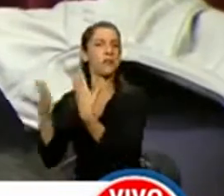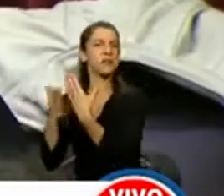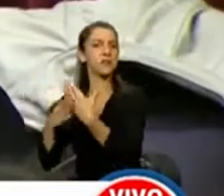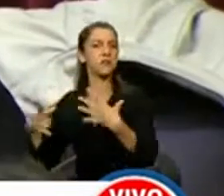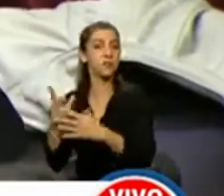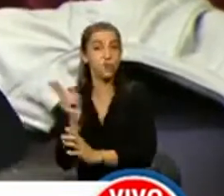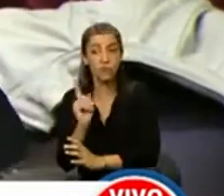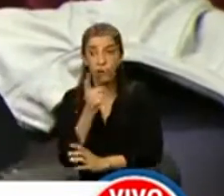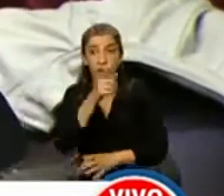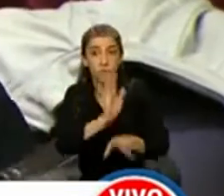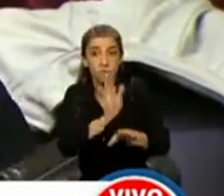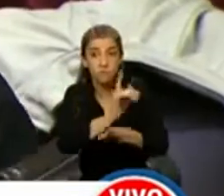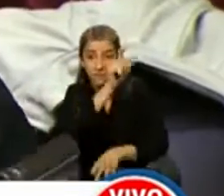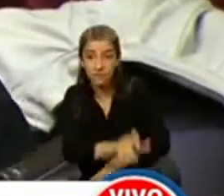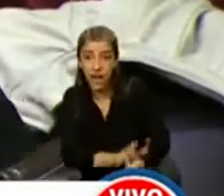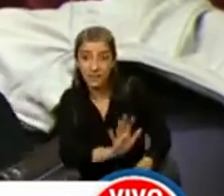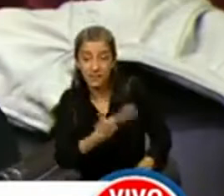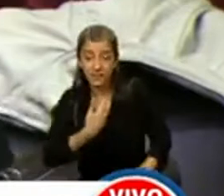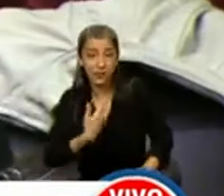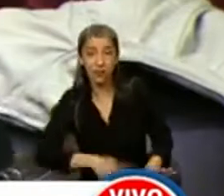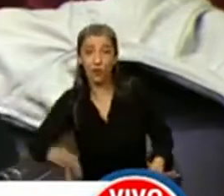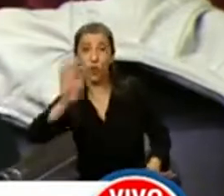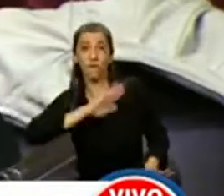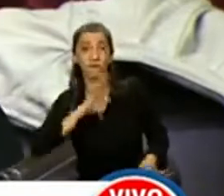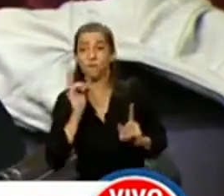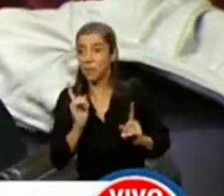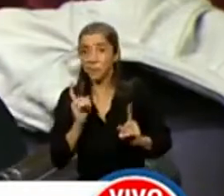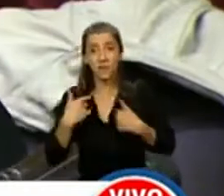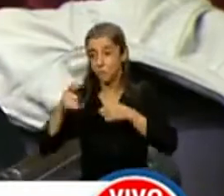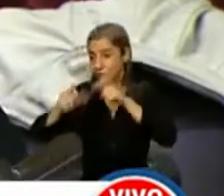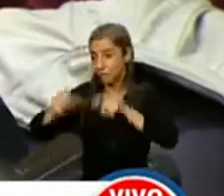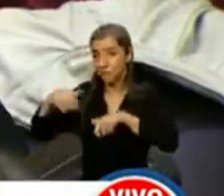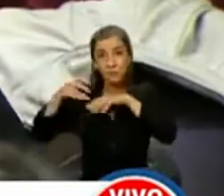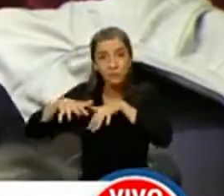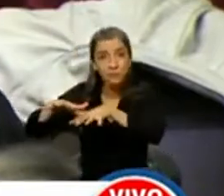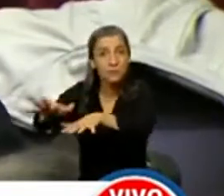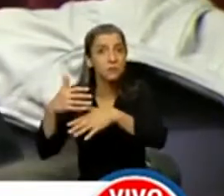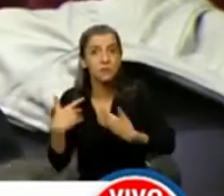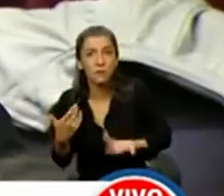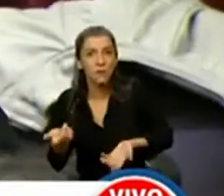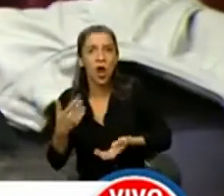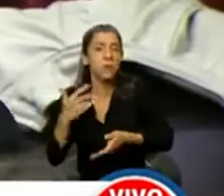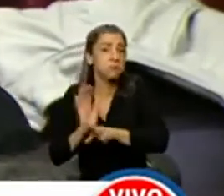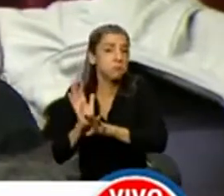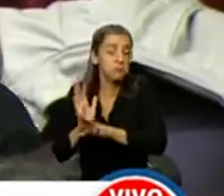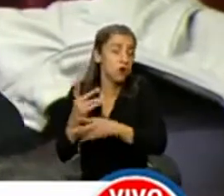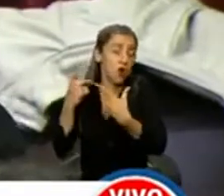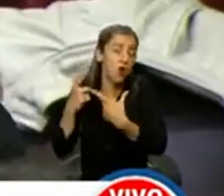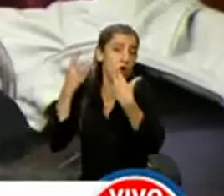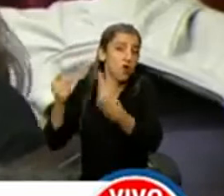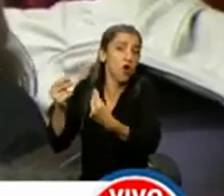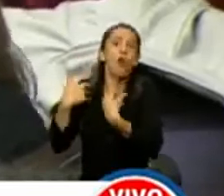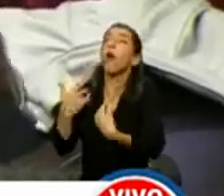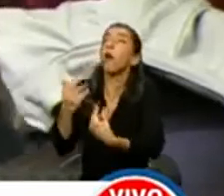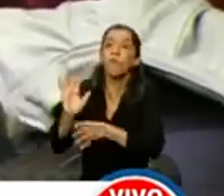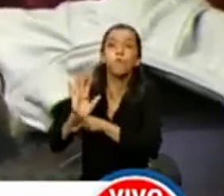de una ofensa a todos y todas los que se movilizaron ese día, que marcharon diciéndole no al Fondo Monetario, que llenaron esa